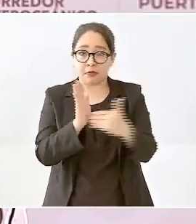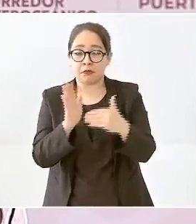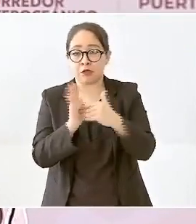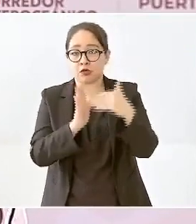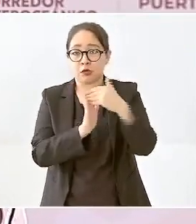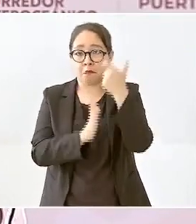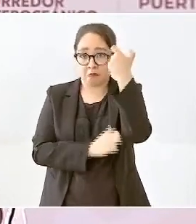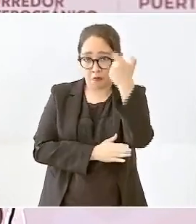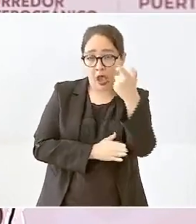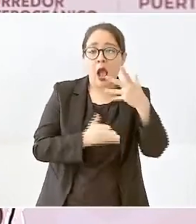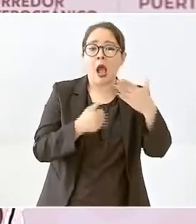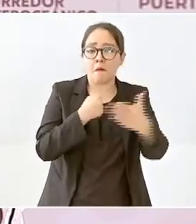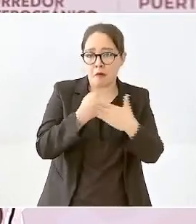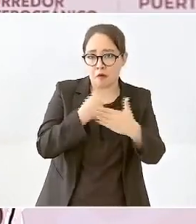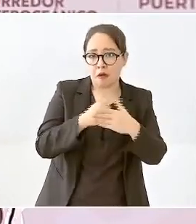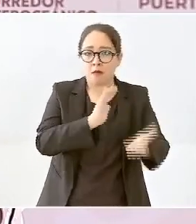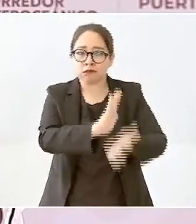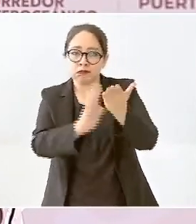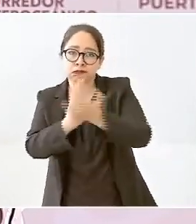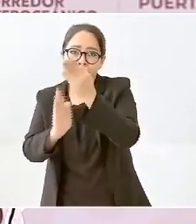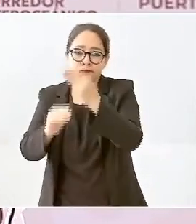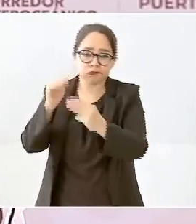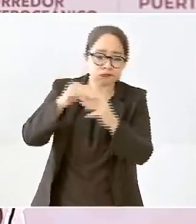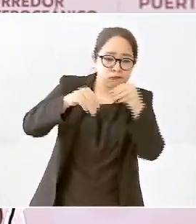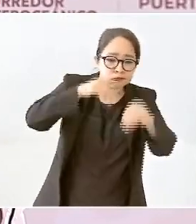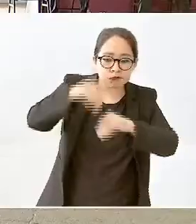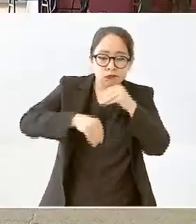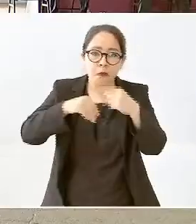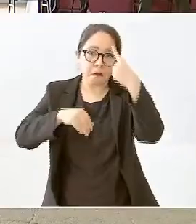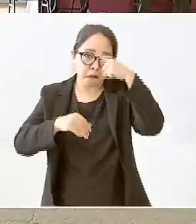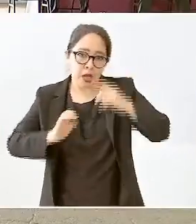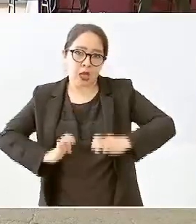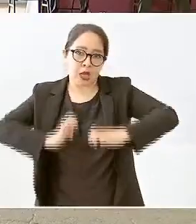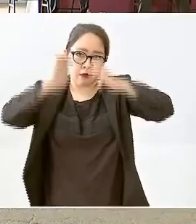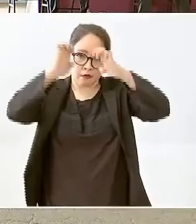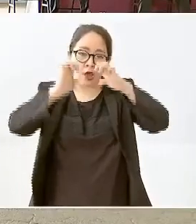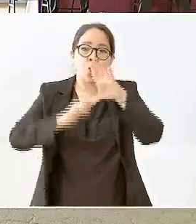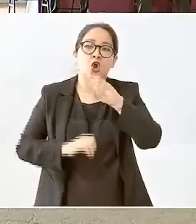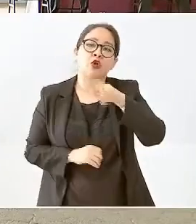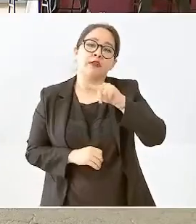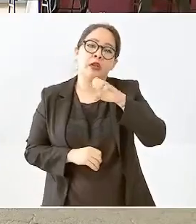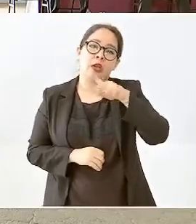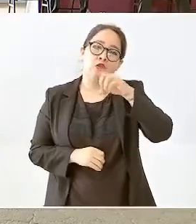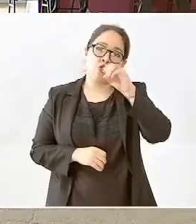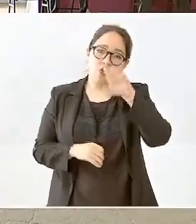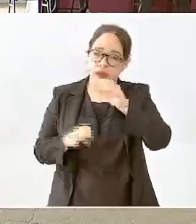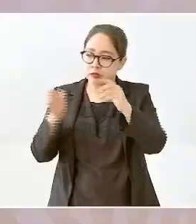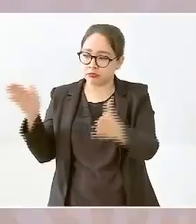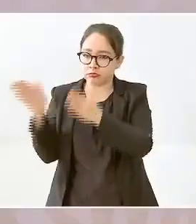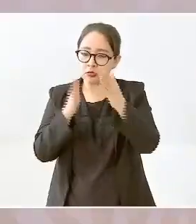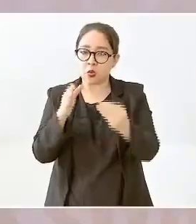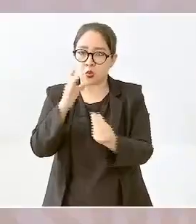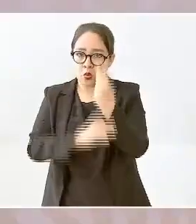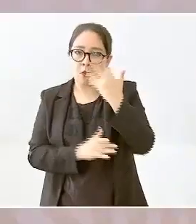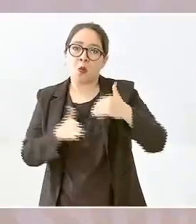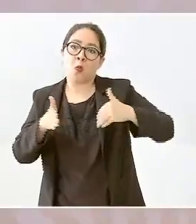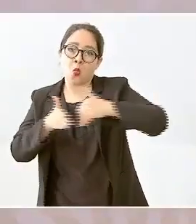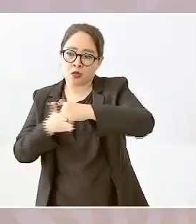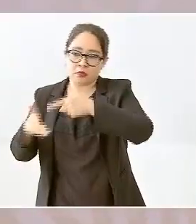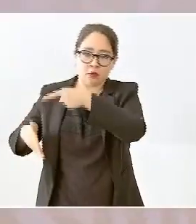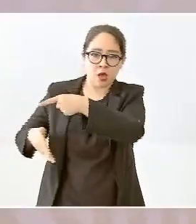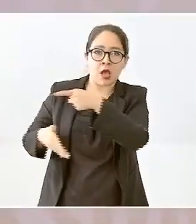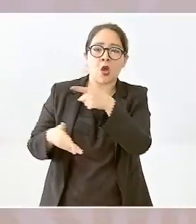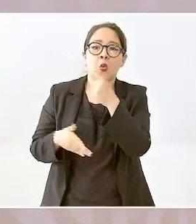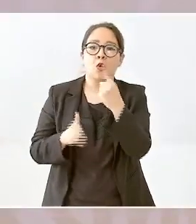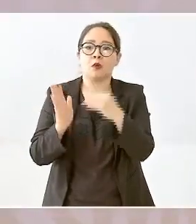la construcción y equipamiento de la terminal especializada de contenedores en el nuevo puerto, con una capacidad de 1.3